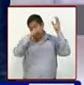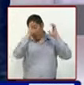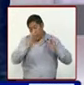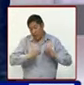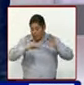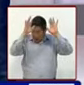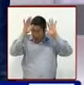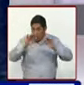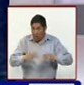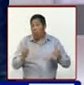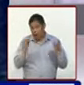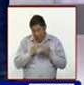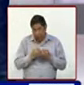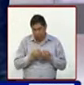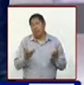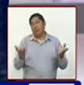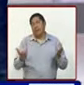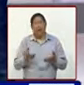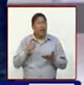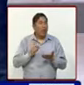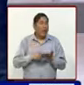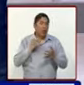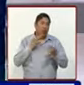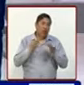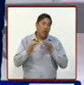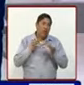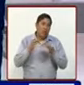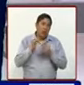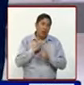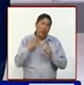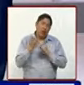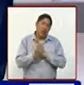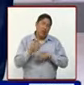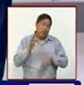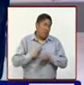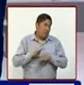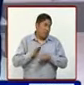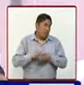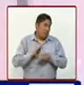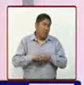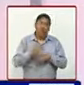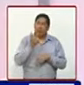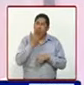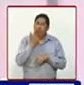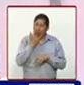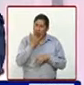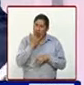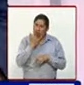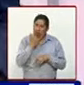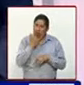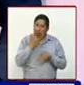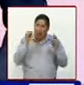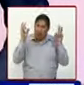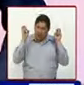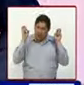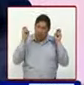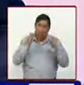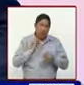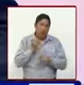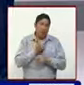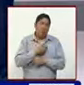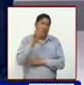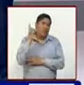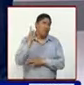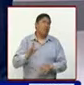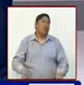y expertos nos explican esto y otros aspectos más que tenemos que tomar en cuenta para entender lo que está pasando con los fenómenos naturales en nuestro país.